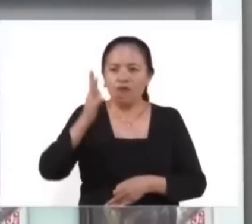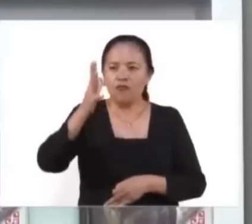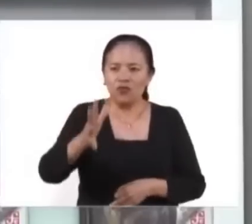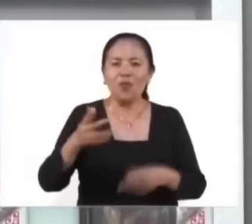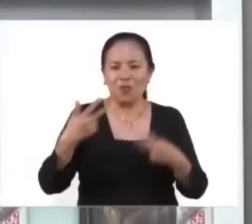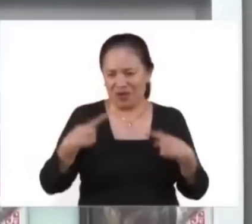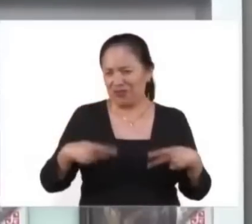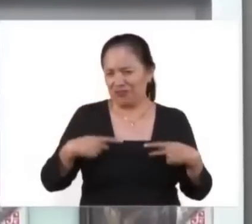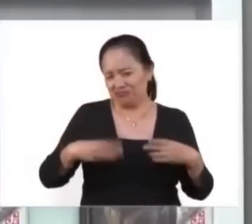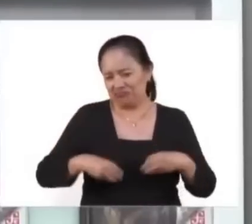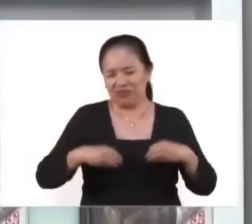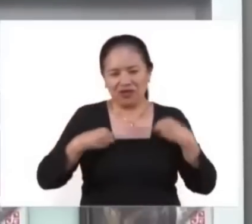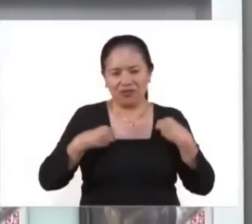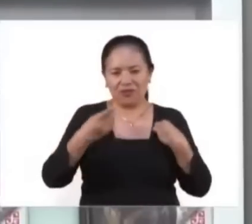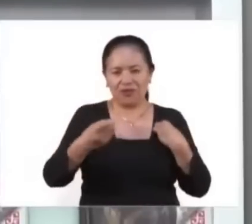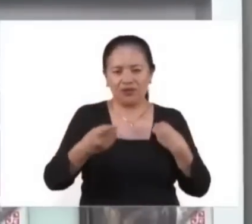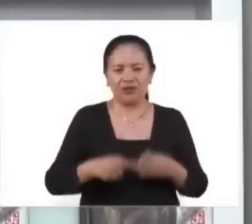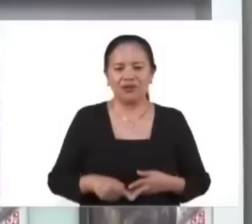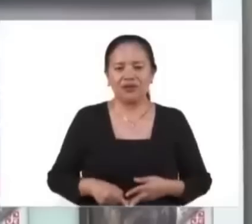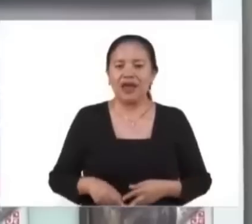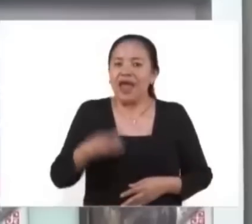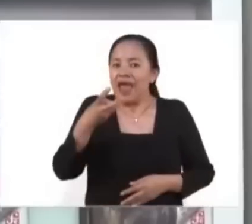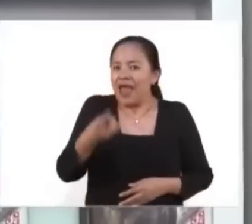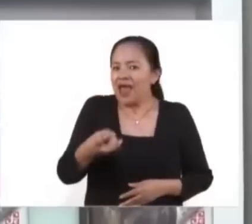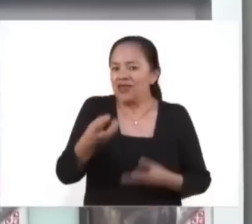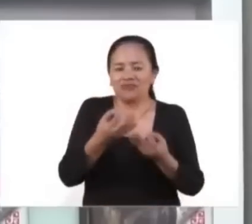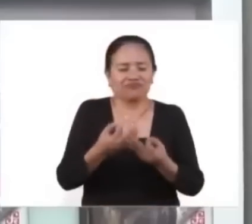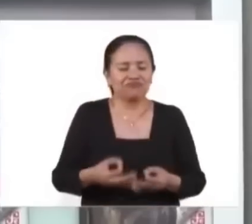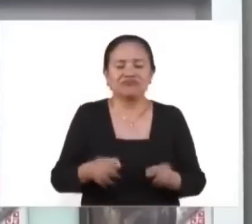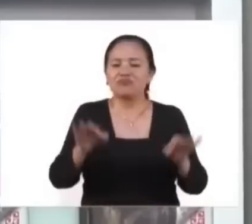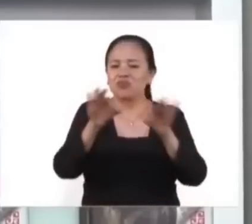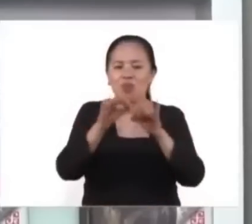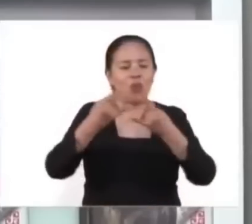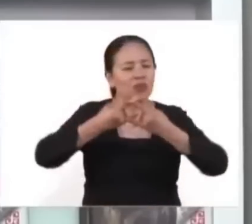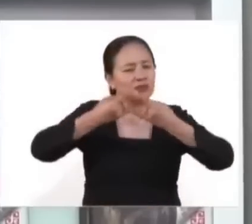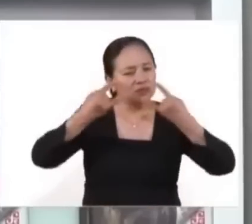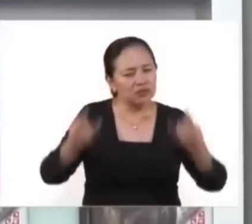esto que está ocurriendo hoy que es histórico histórico